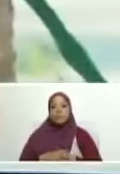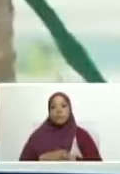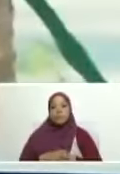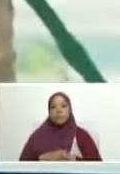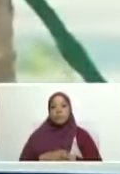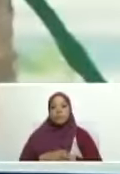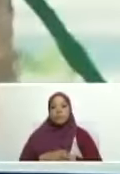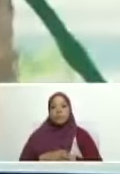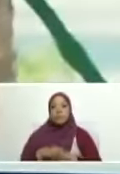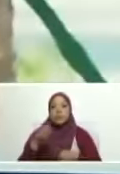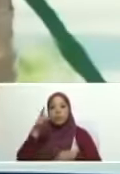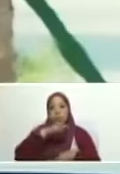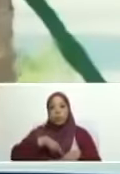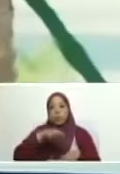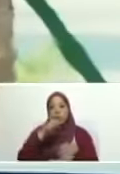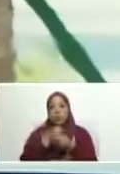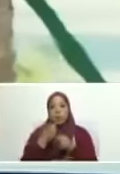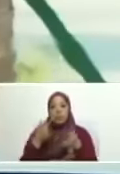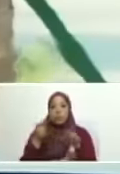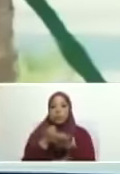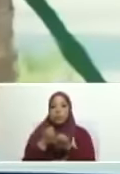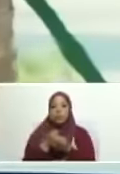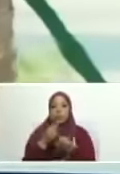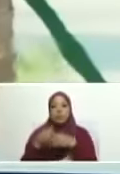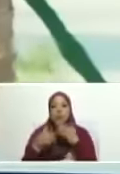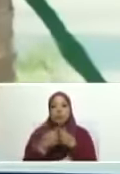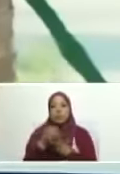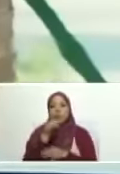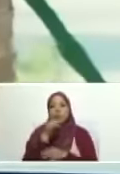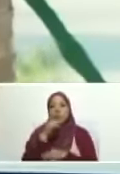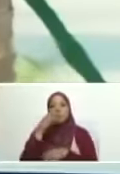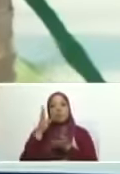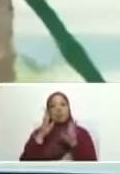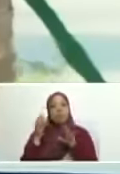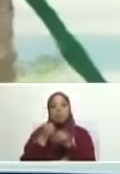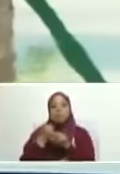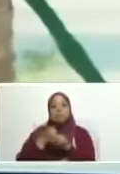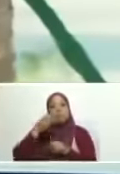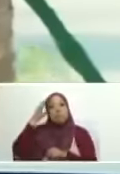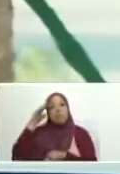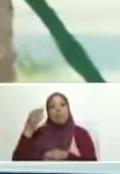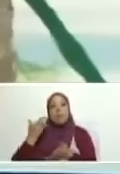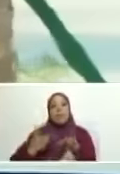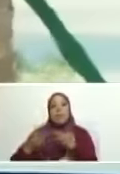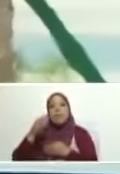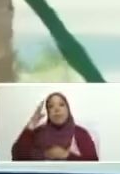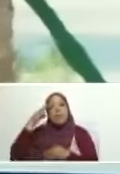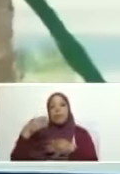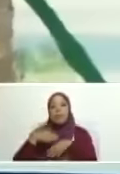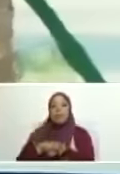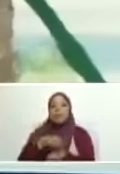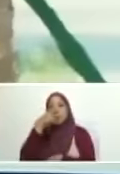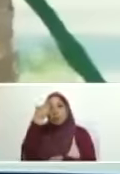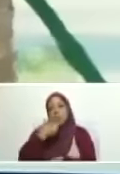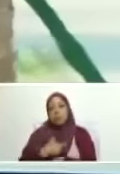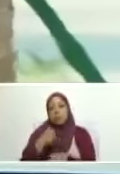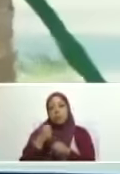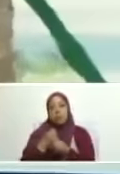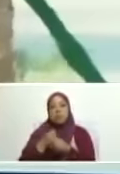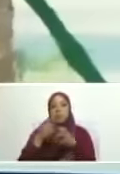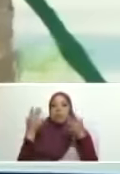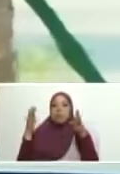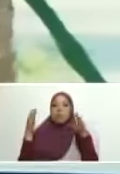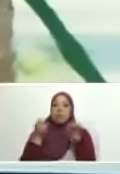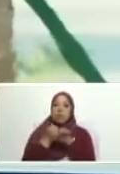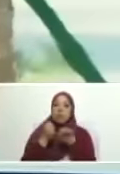con nuestro ministro Vladimir Padrino López, con nuestro comandante general de la Armada y cada uno de los señores almirantes que están presentes, que han puesto su granito de arena